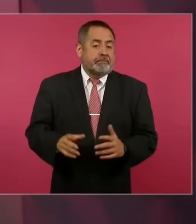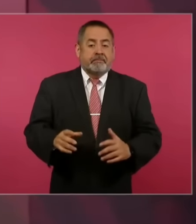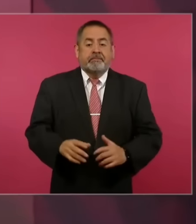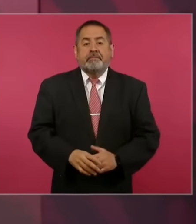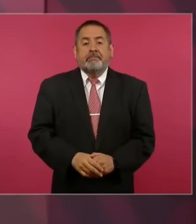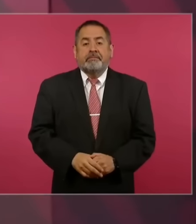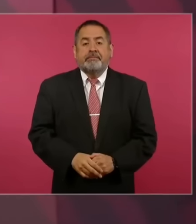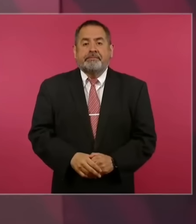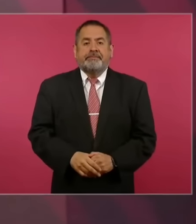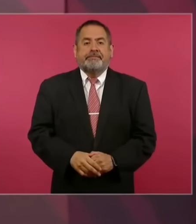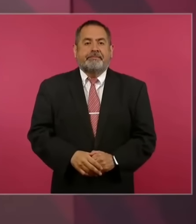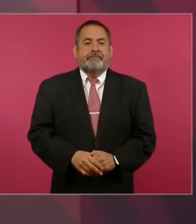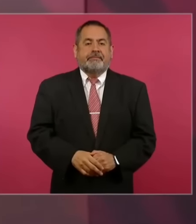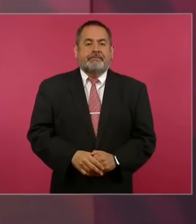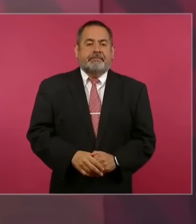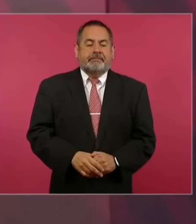los